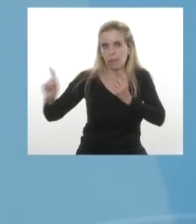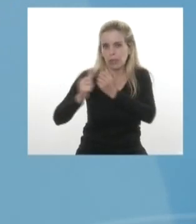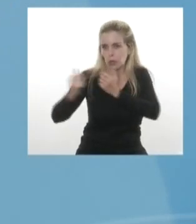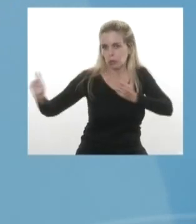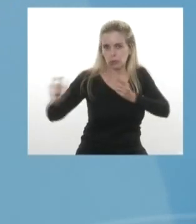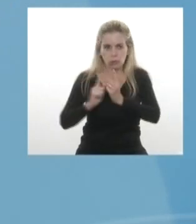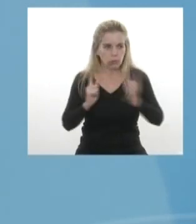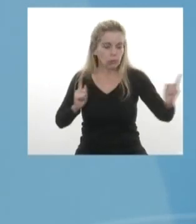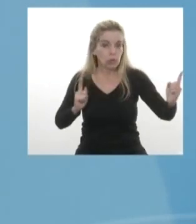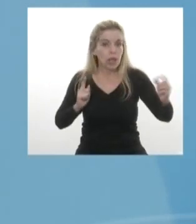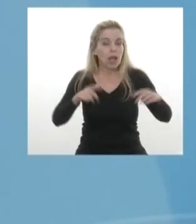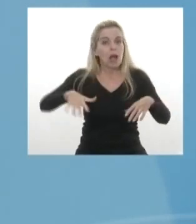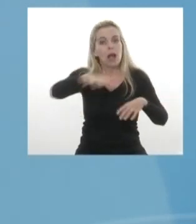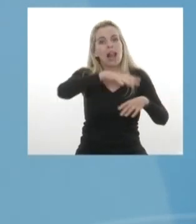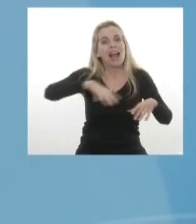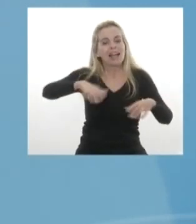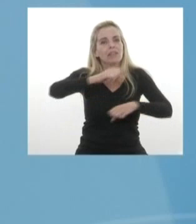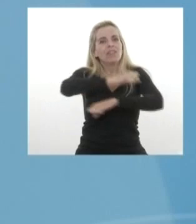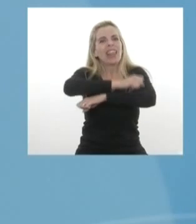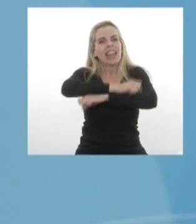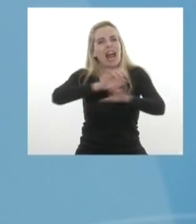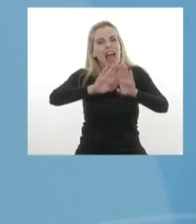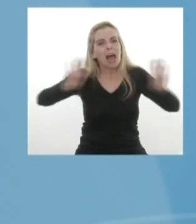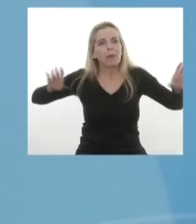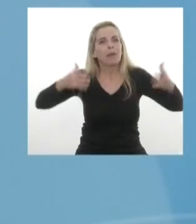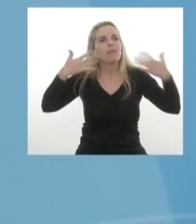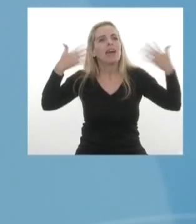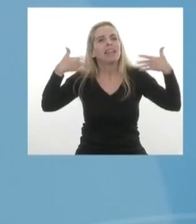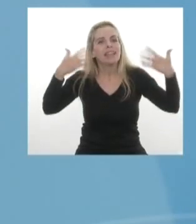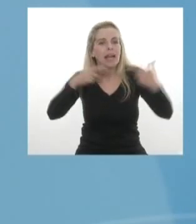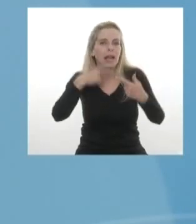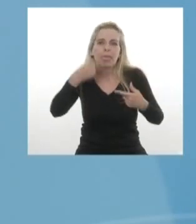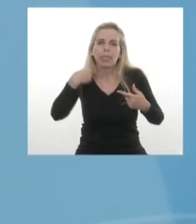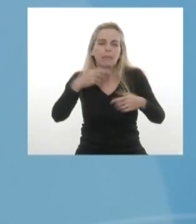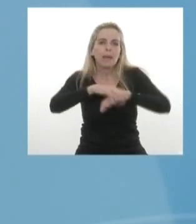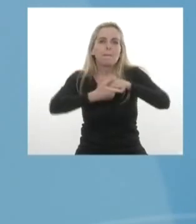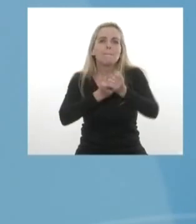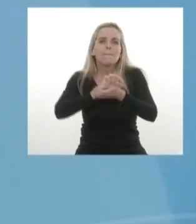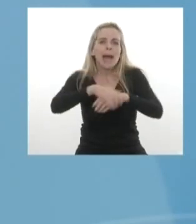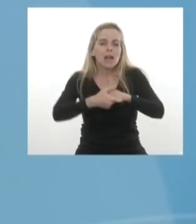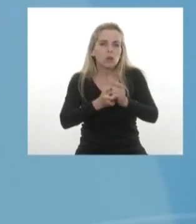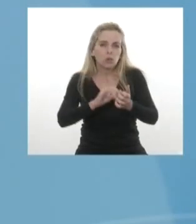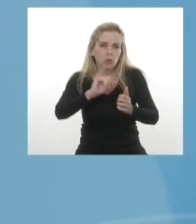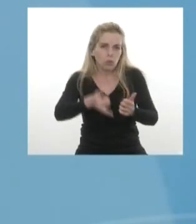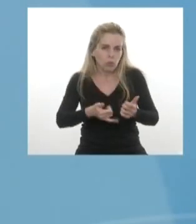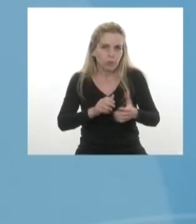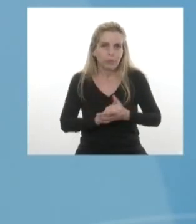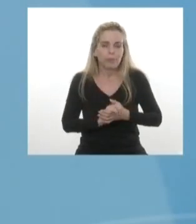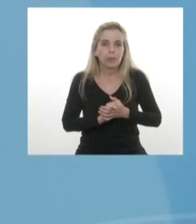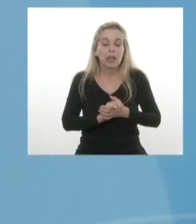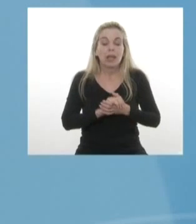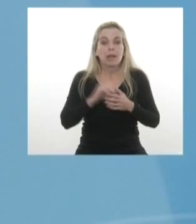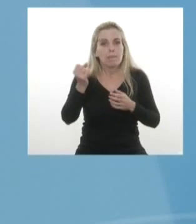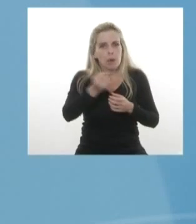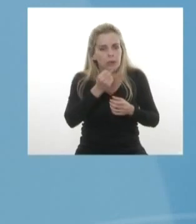los ambientes y garantizar la higiene permanente de nuestras manos. El